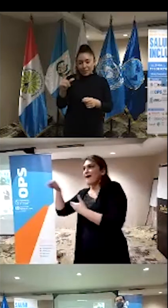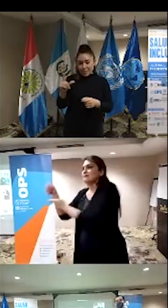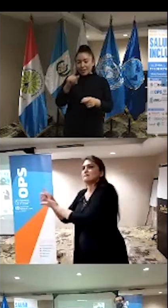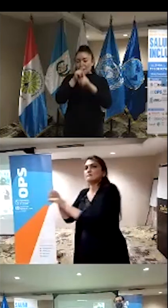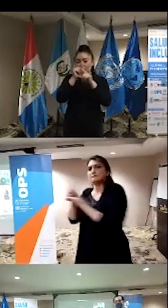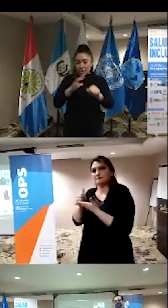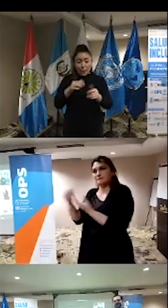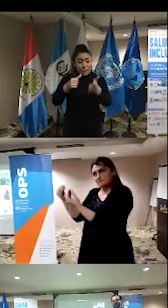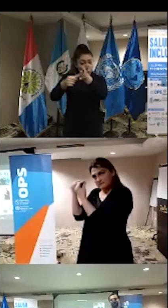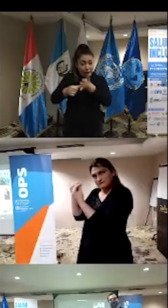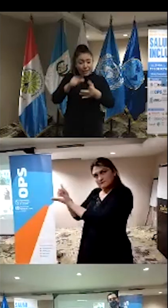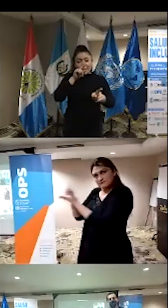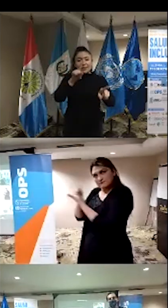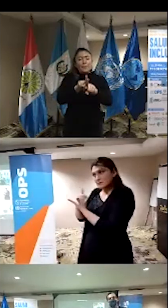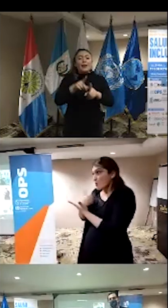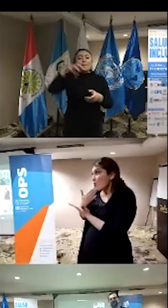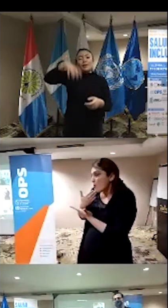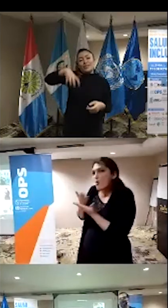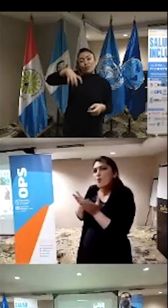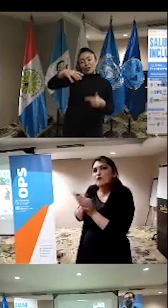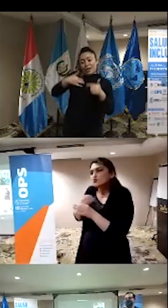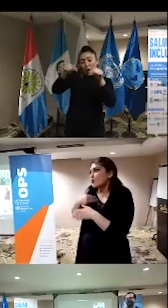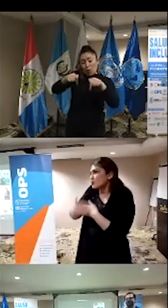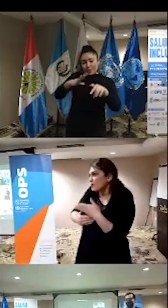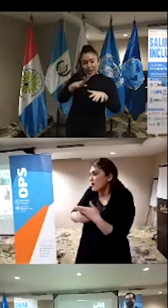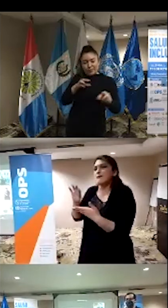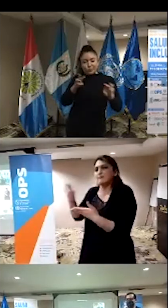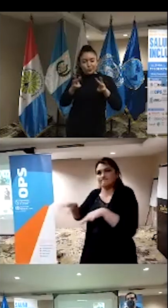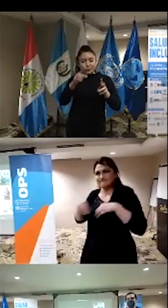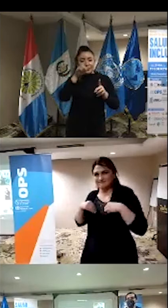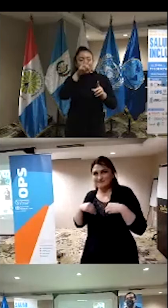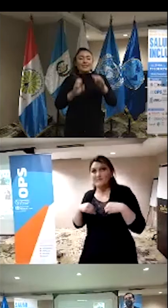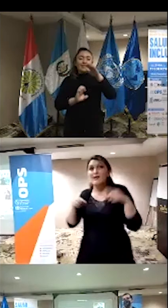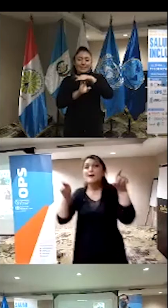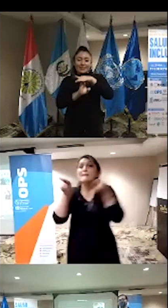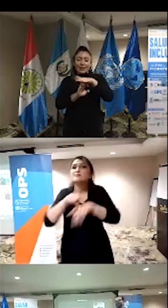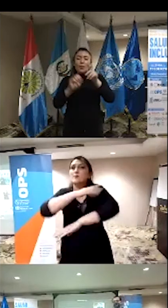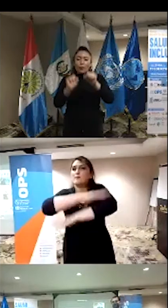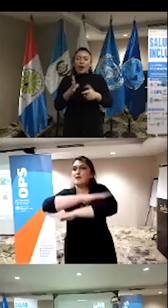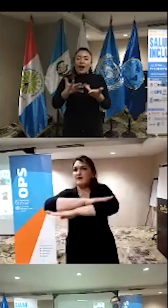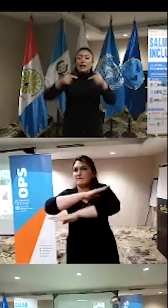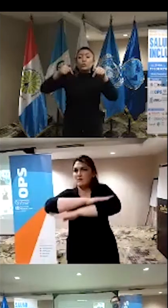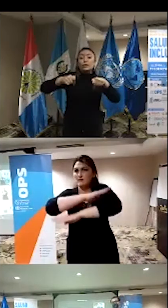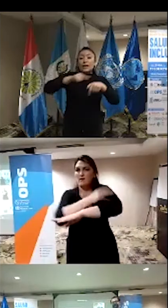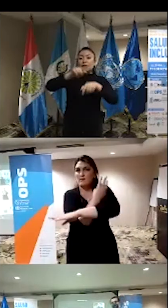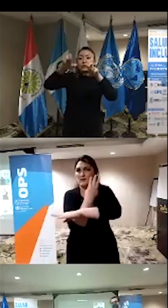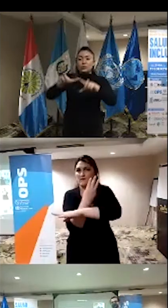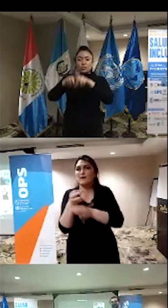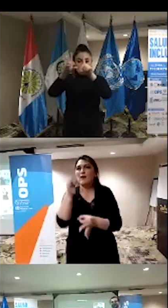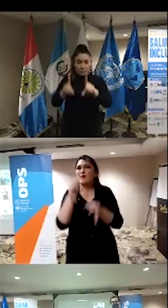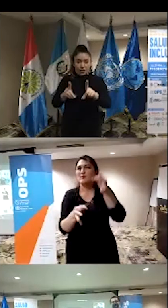y en la plataforma que actualmente maneja el Tribunal Supremo Electoral para actualización de personas